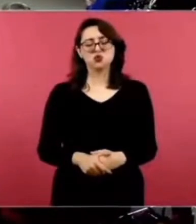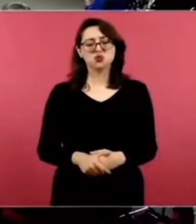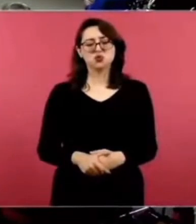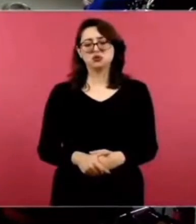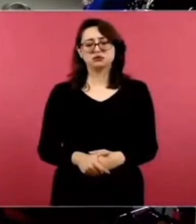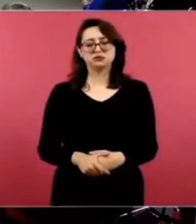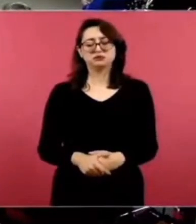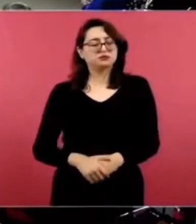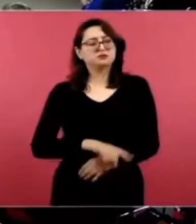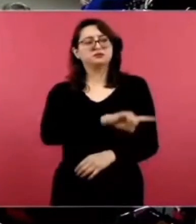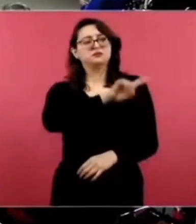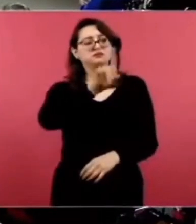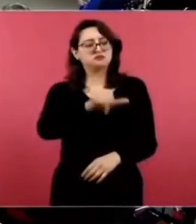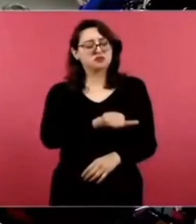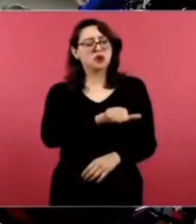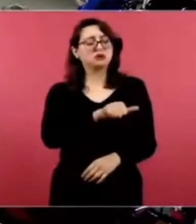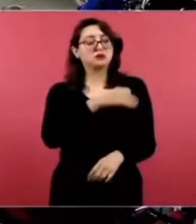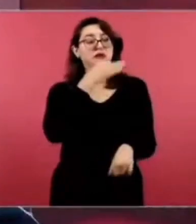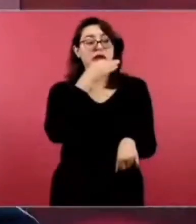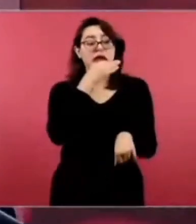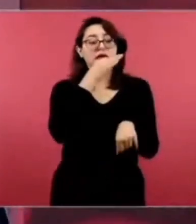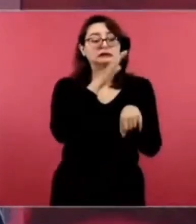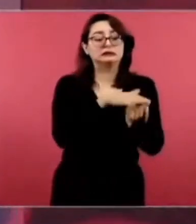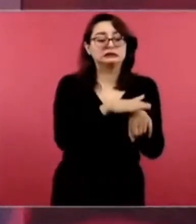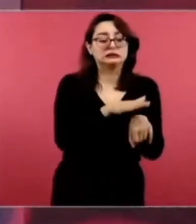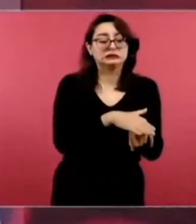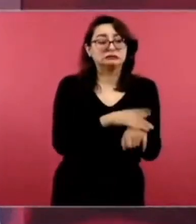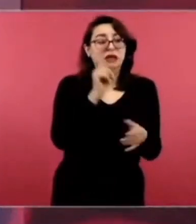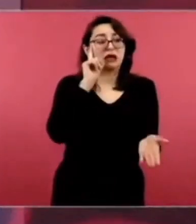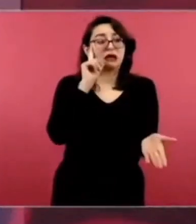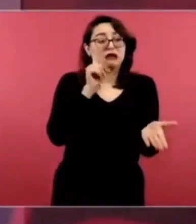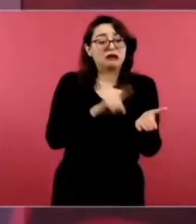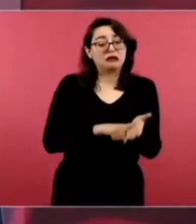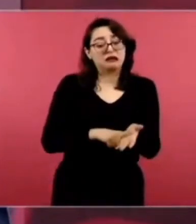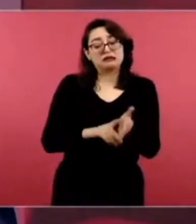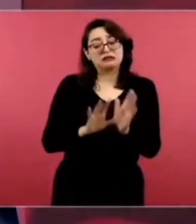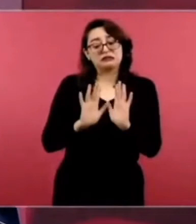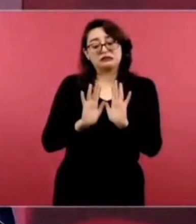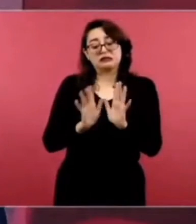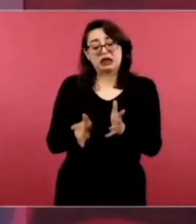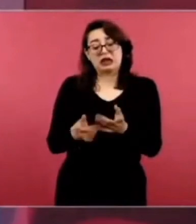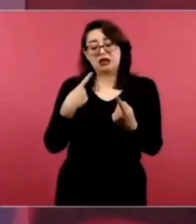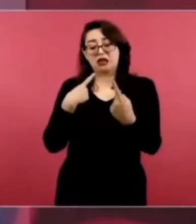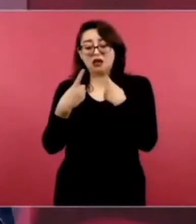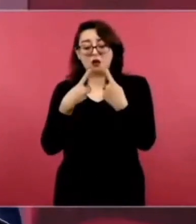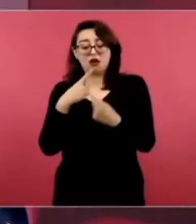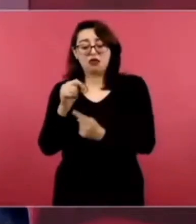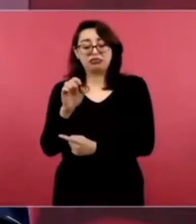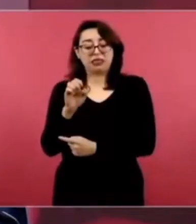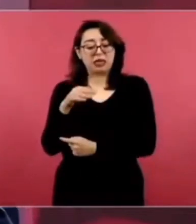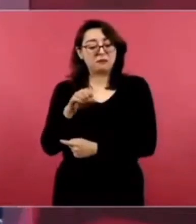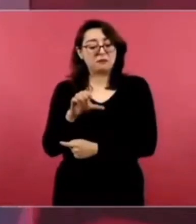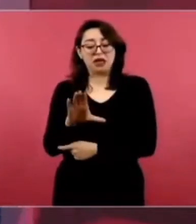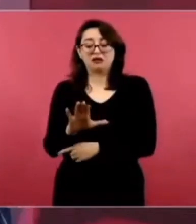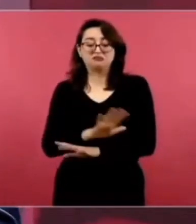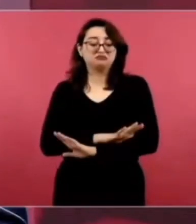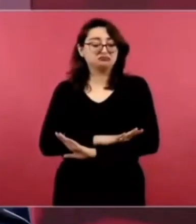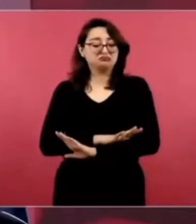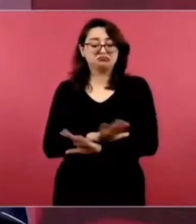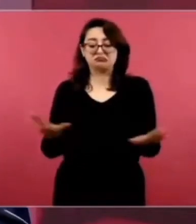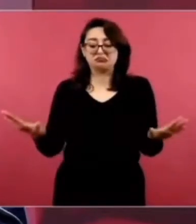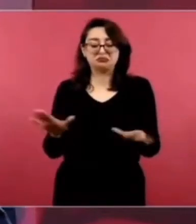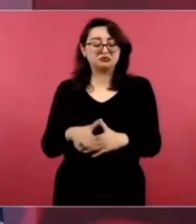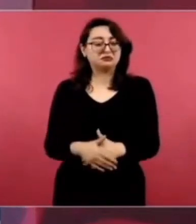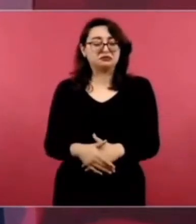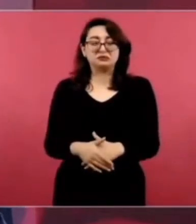le dijeron después de 8 días, 10 días, le informaron